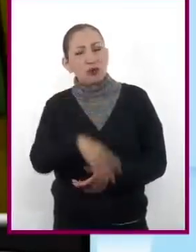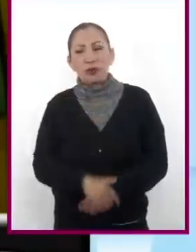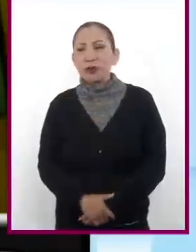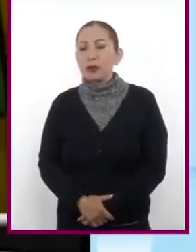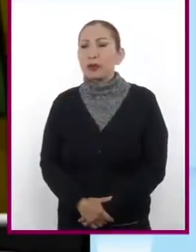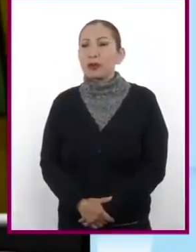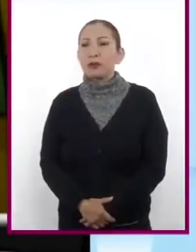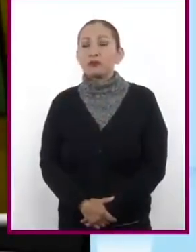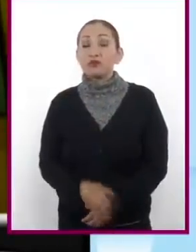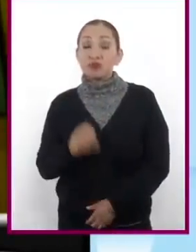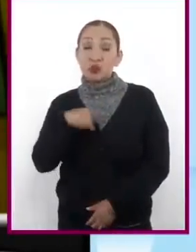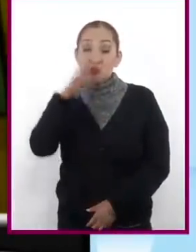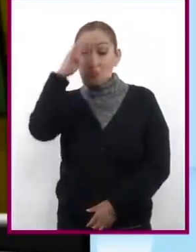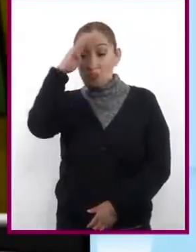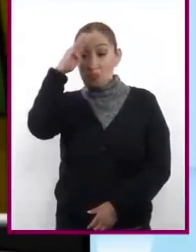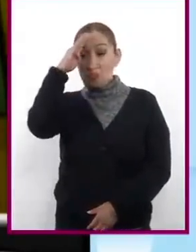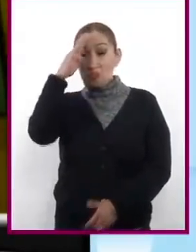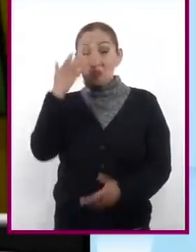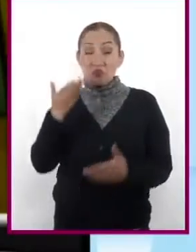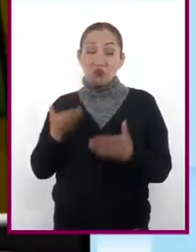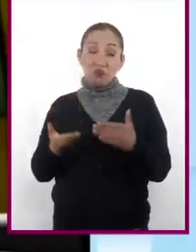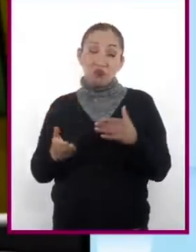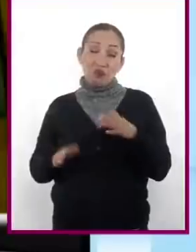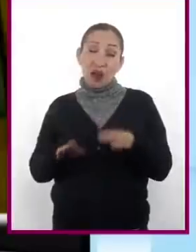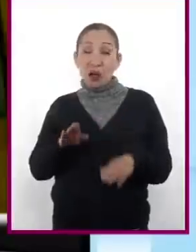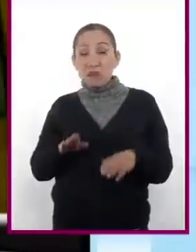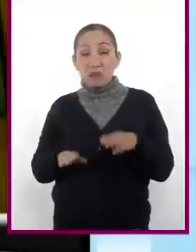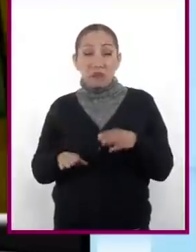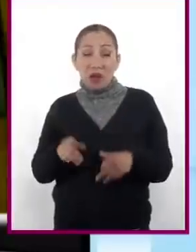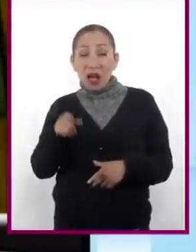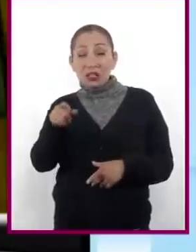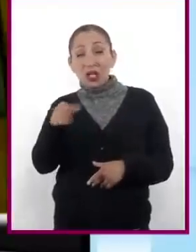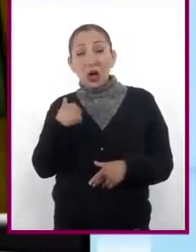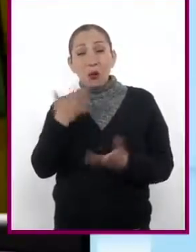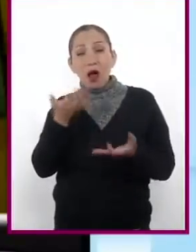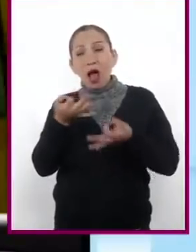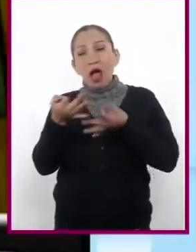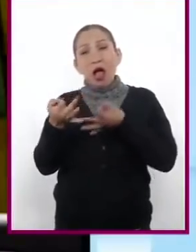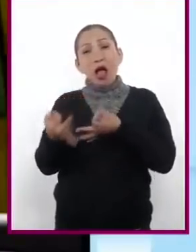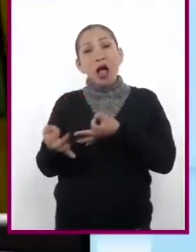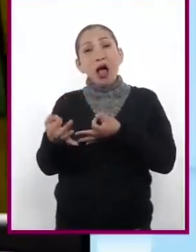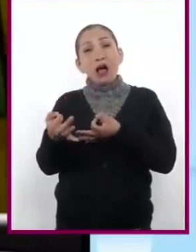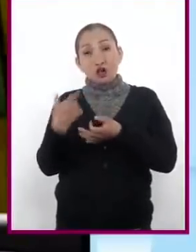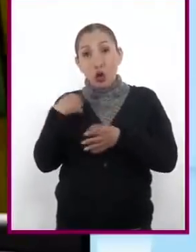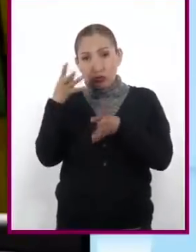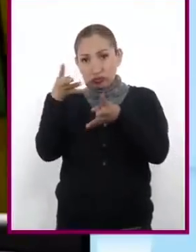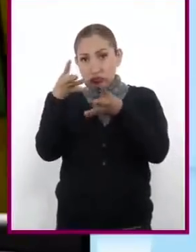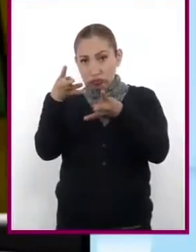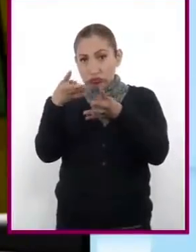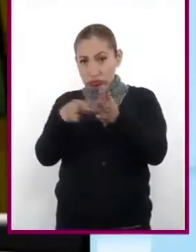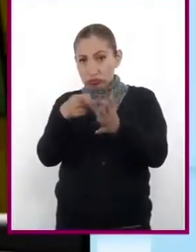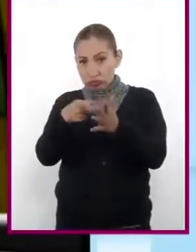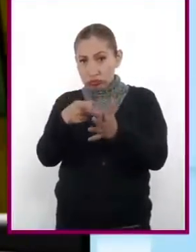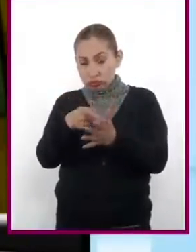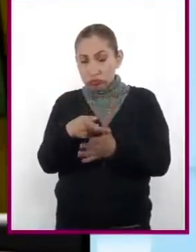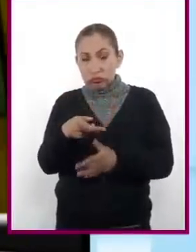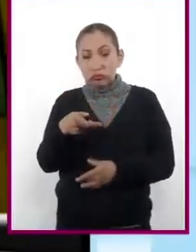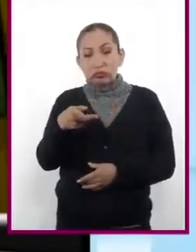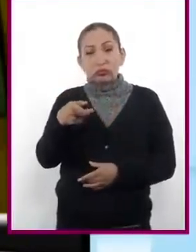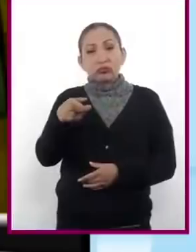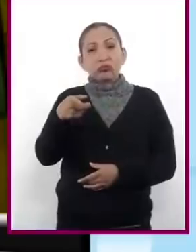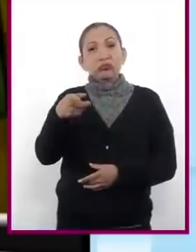Pues yo pienso que a veces les he llamado la atención porque